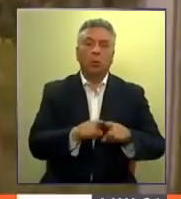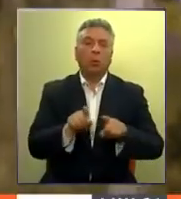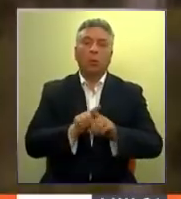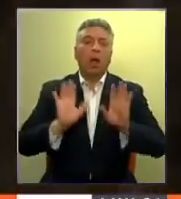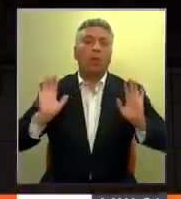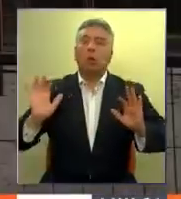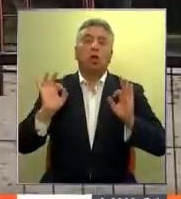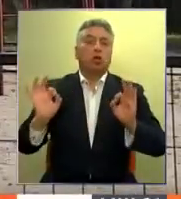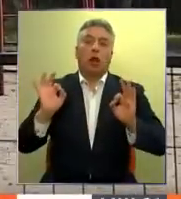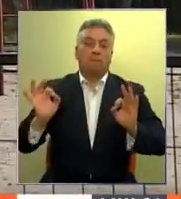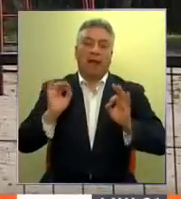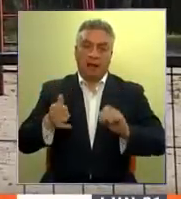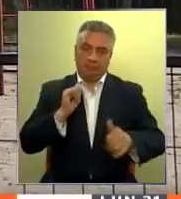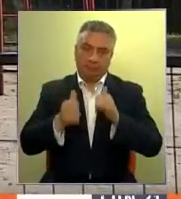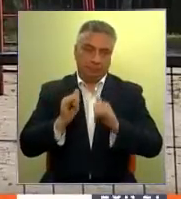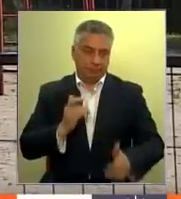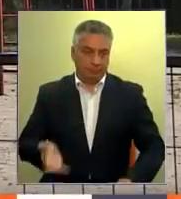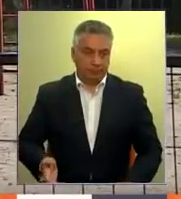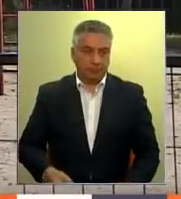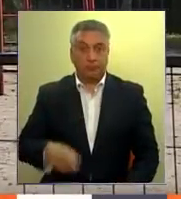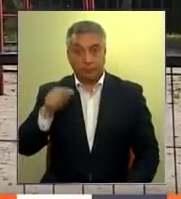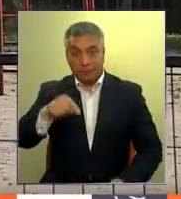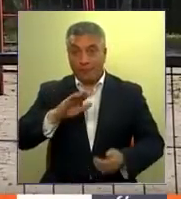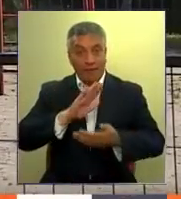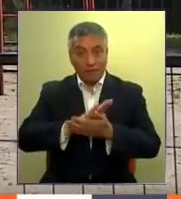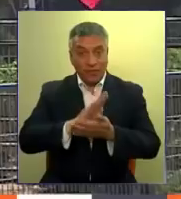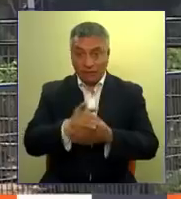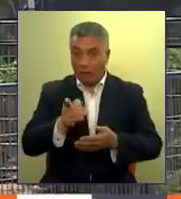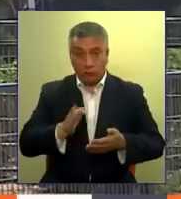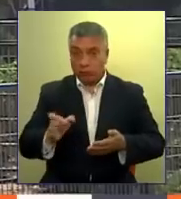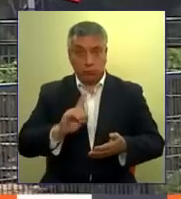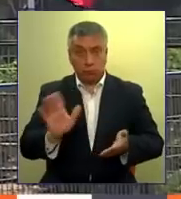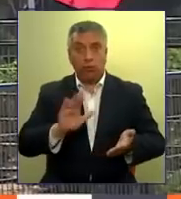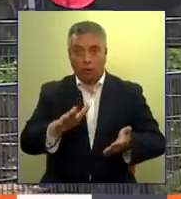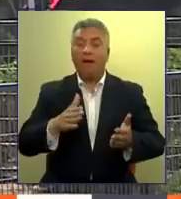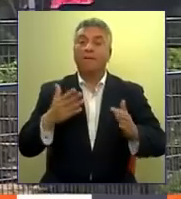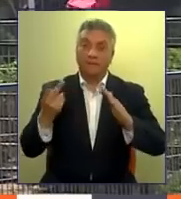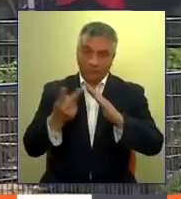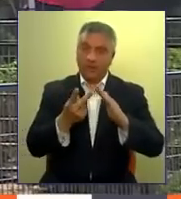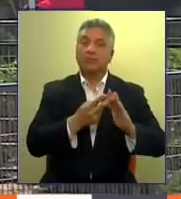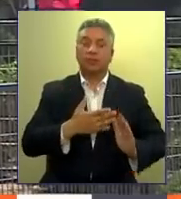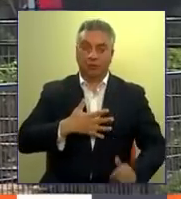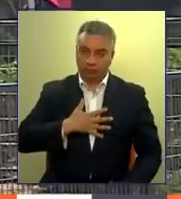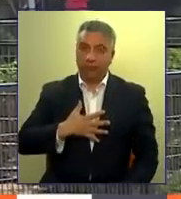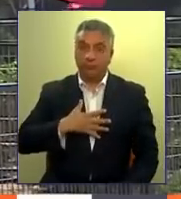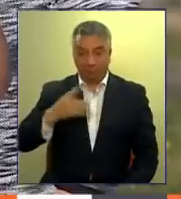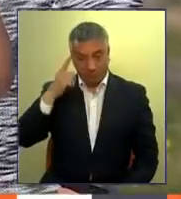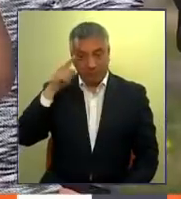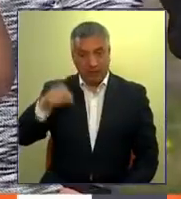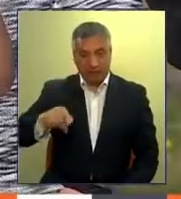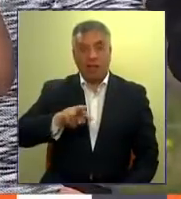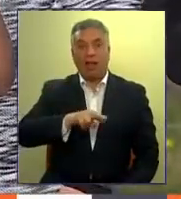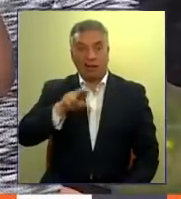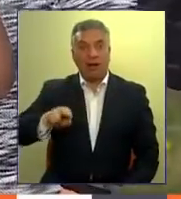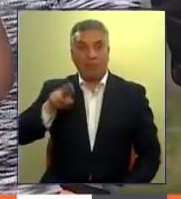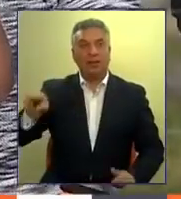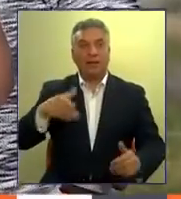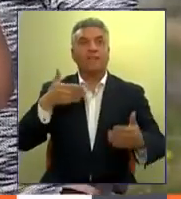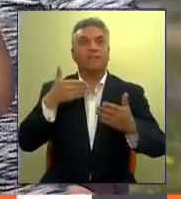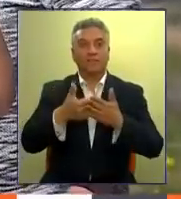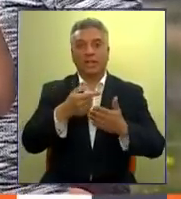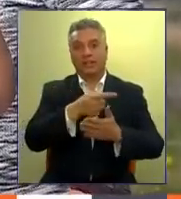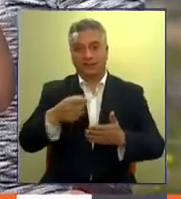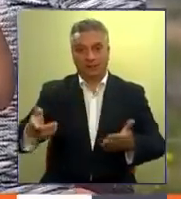a pesar de que esta fiesta en particular no continúa vecinos sienten el temor de que esta historia se siga repitiendo los fines de semana